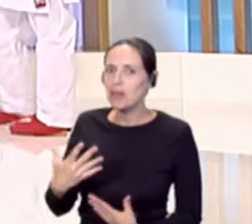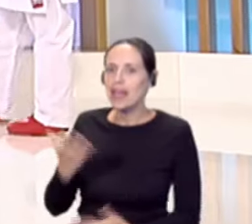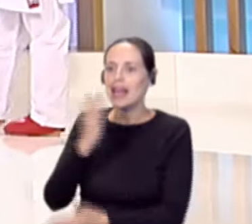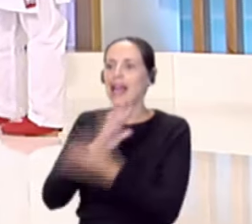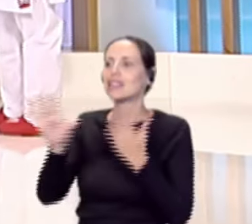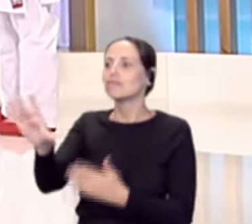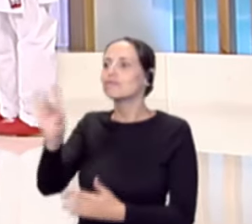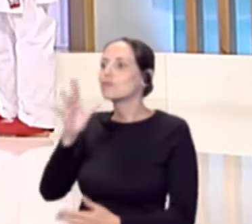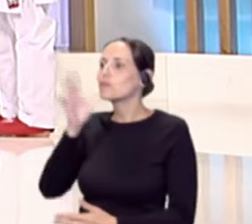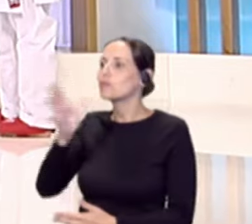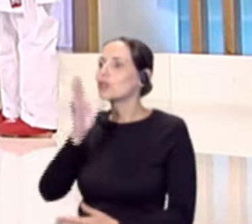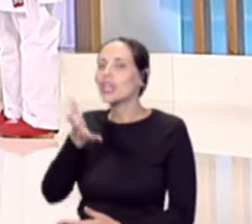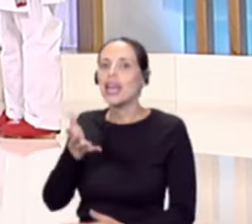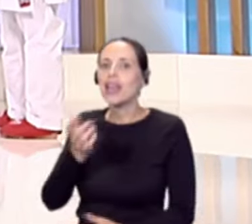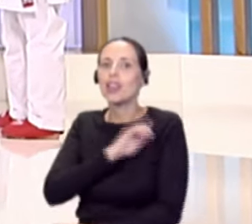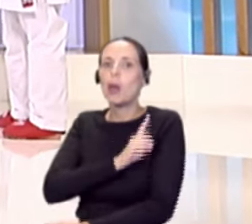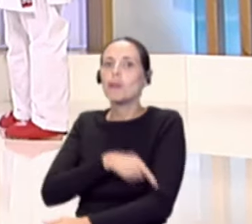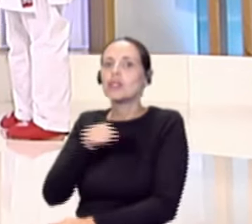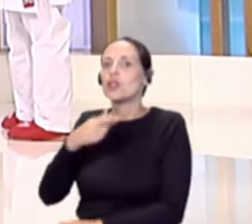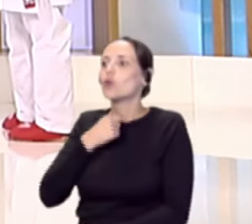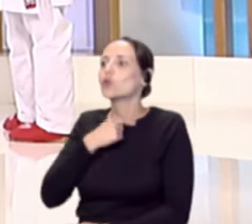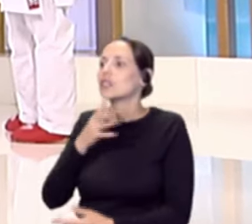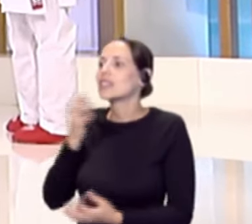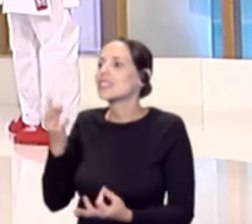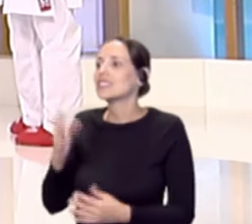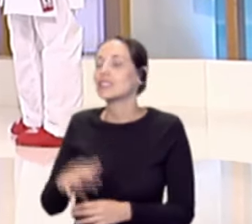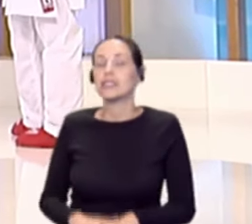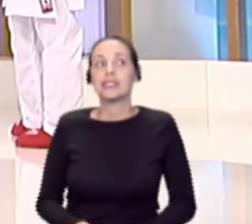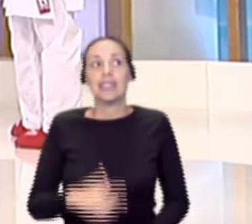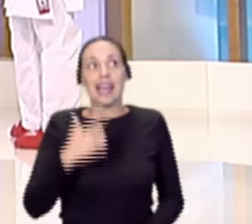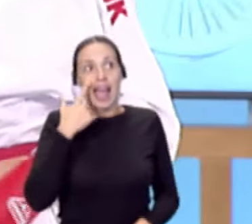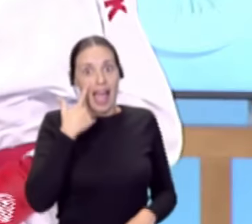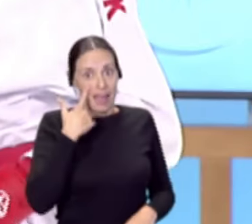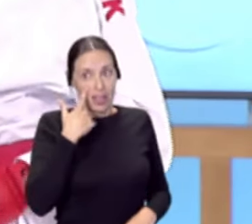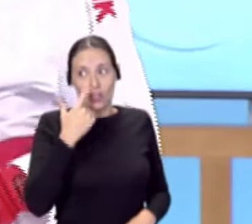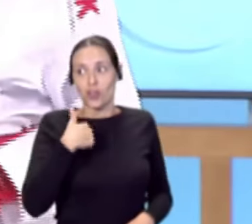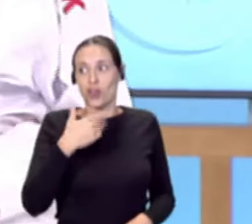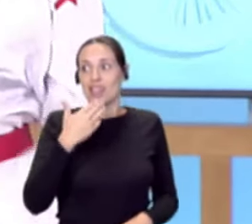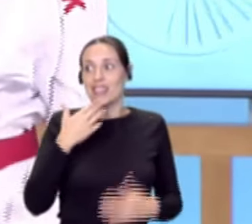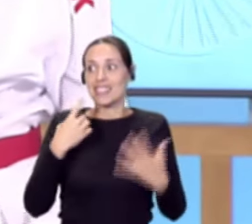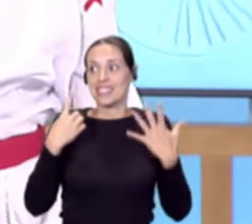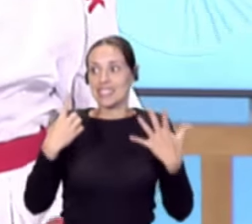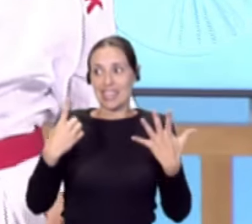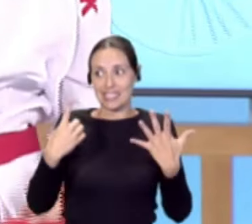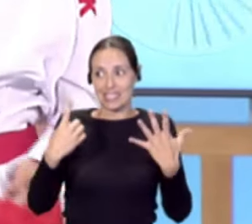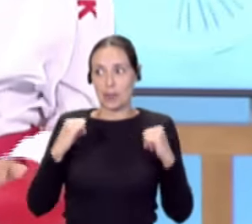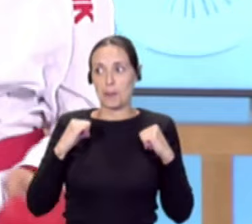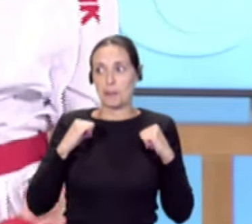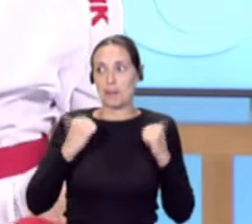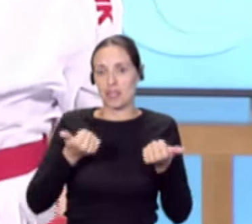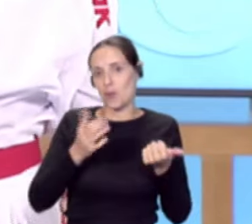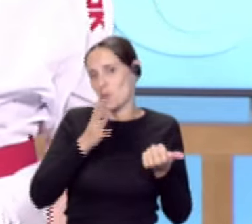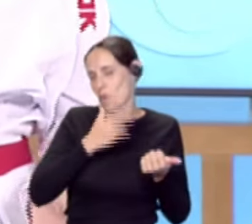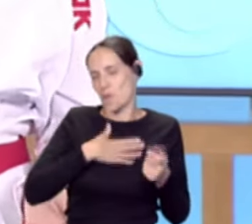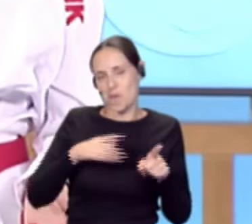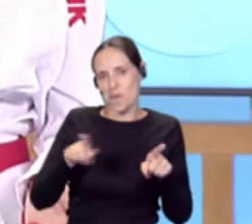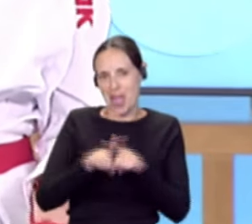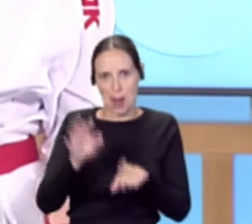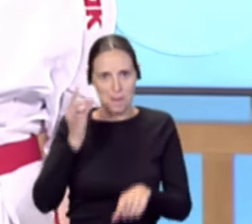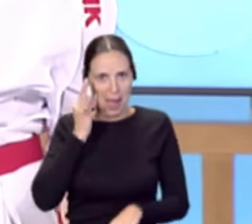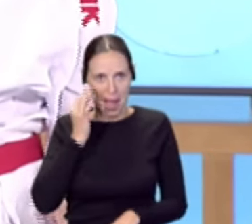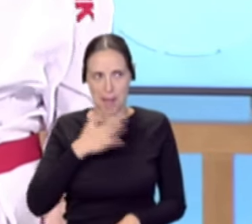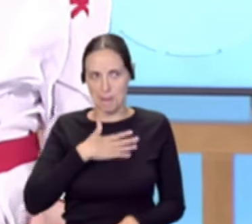que te gusta de este deporte? A ver, yo empecé con 6 años, principalmente por mi hermana, porque a mí no me gustaba